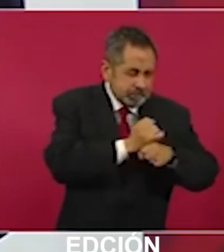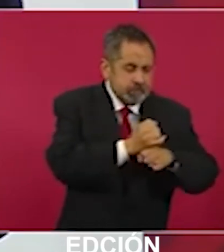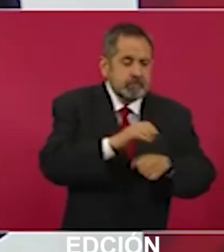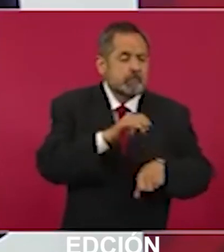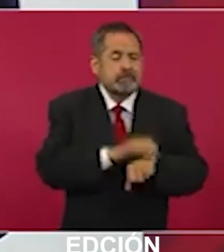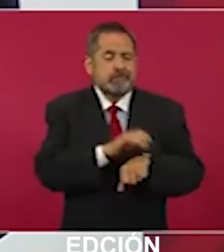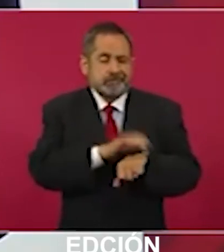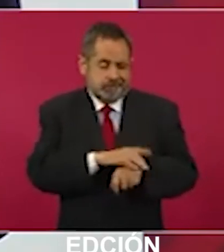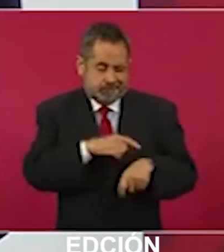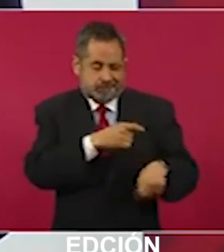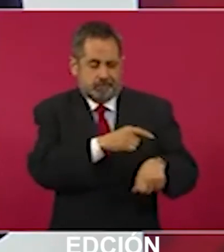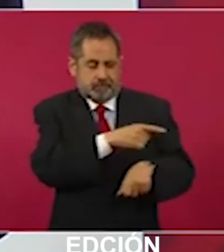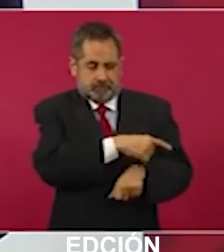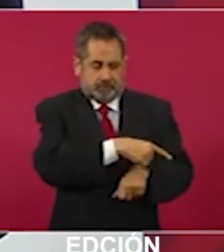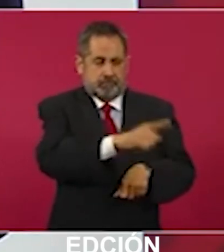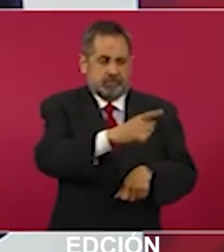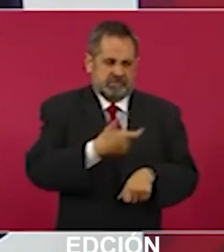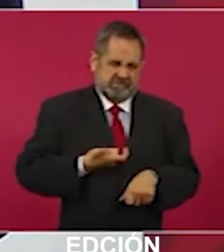amigos,